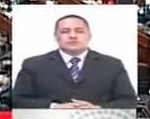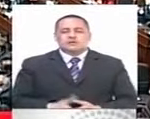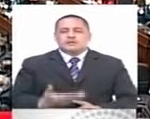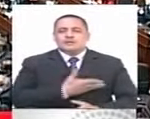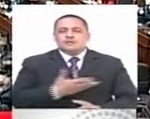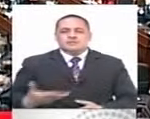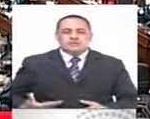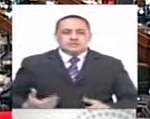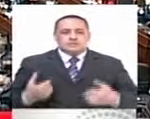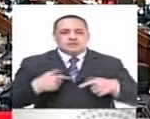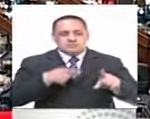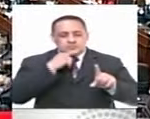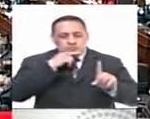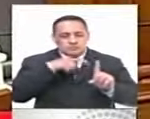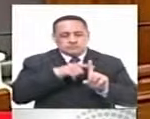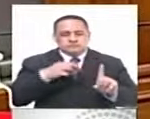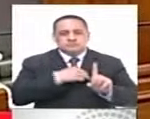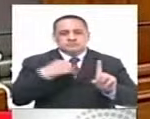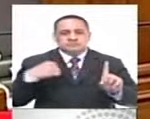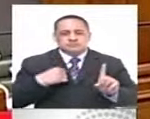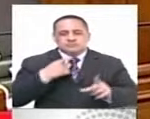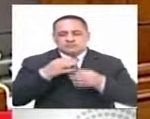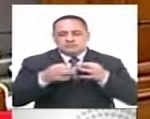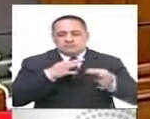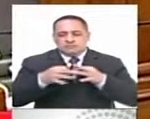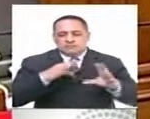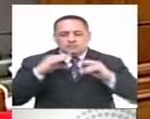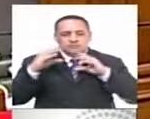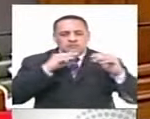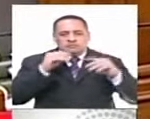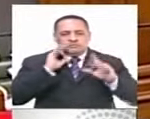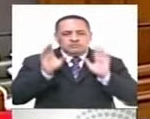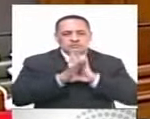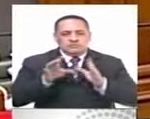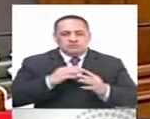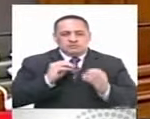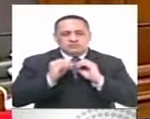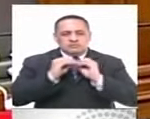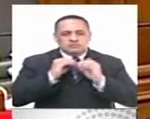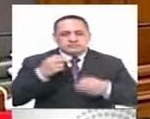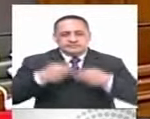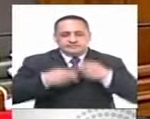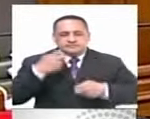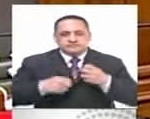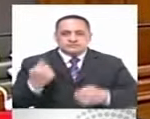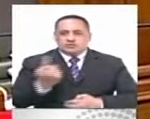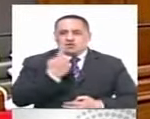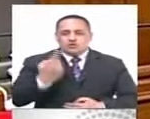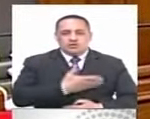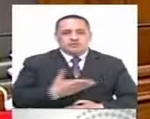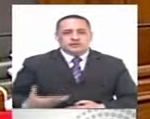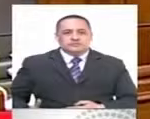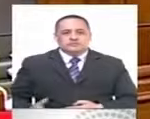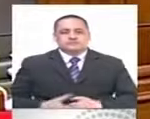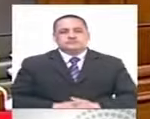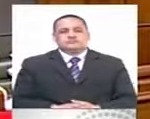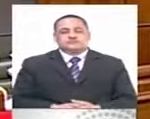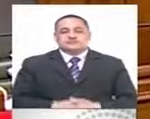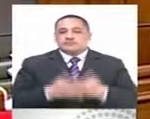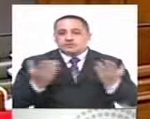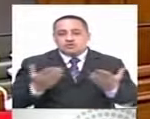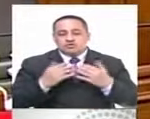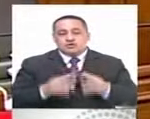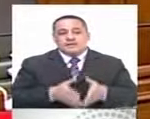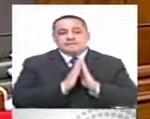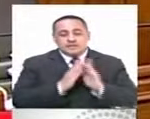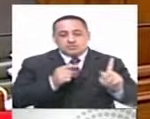Presidenta, la Premier ha ratificado que el diálogo será la forma de resolver los conflictos del gobierno. Entonces le pido a